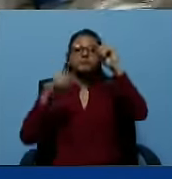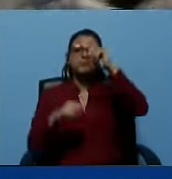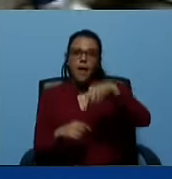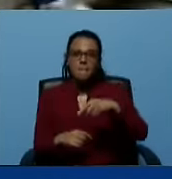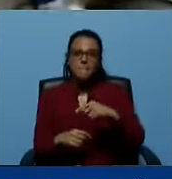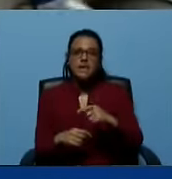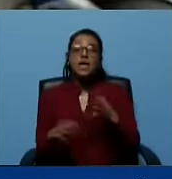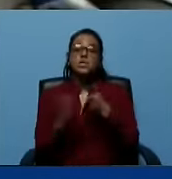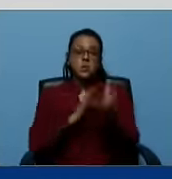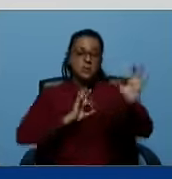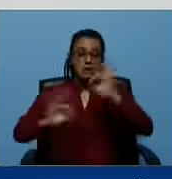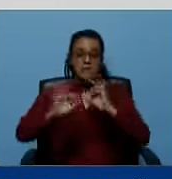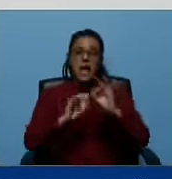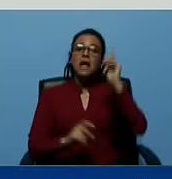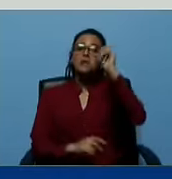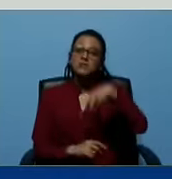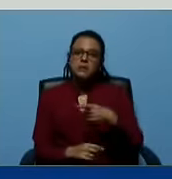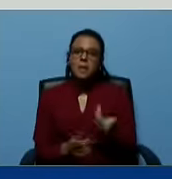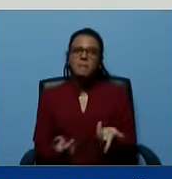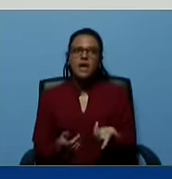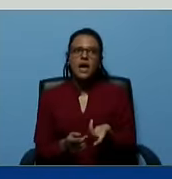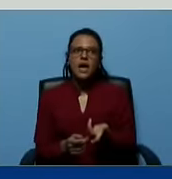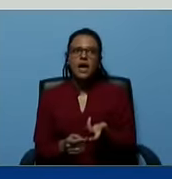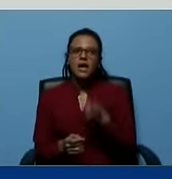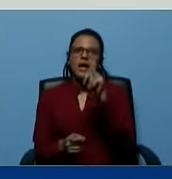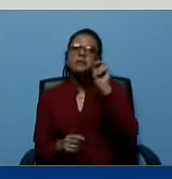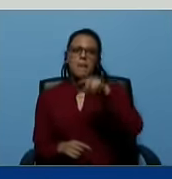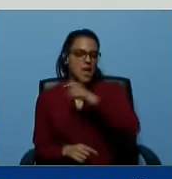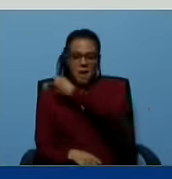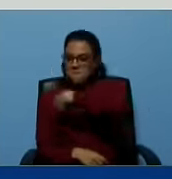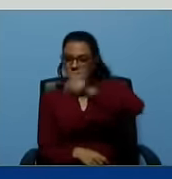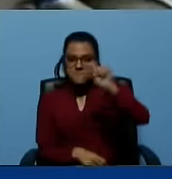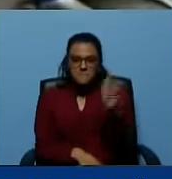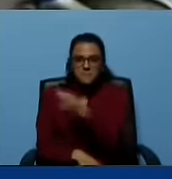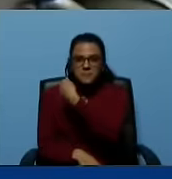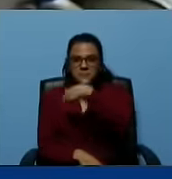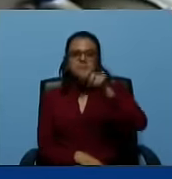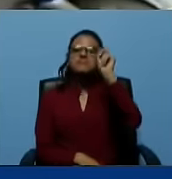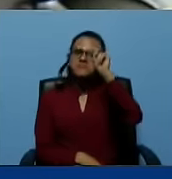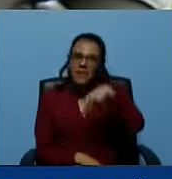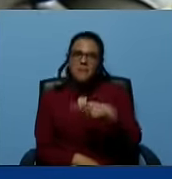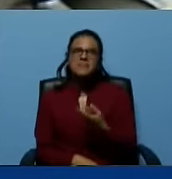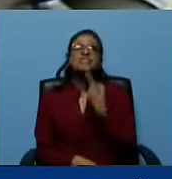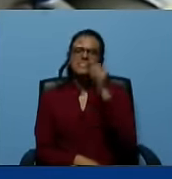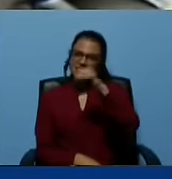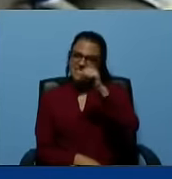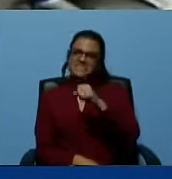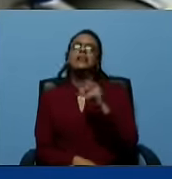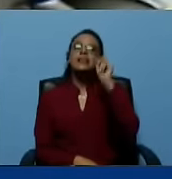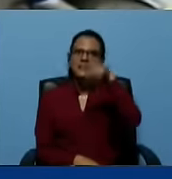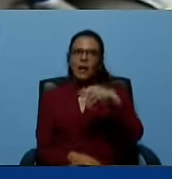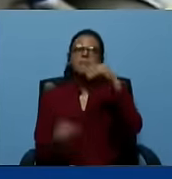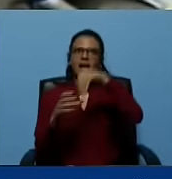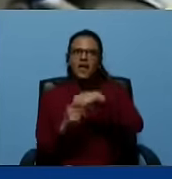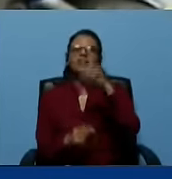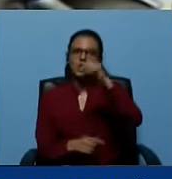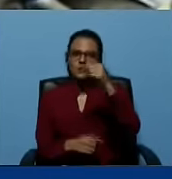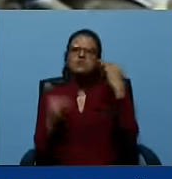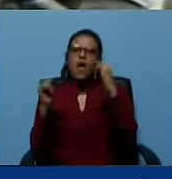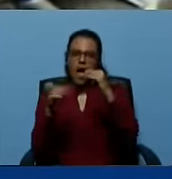este obras teatrales. Nuevo, ¿cómo que se llama? ¿De raqueta? ¿El pádel? Pádel, también. No, ¿está contemplado? Sí,